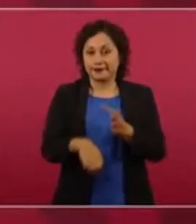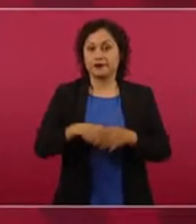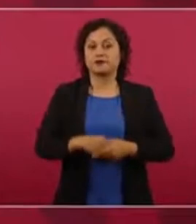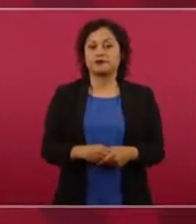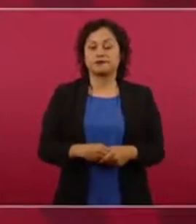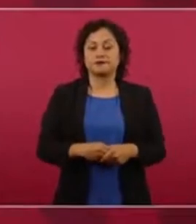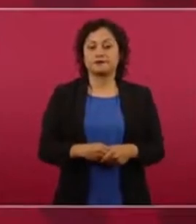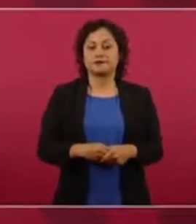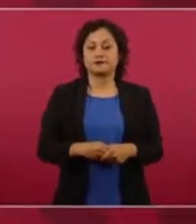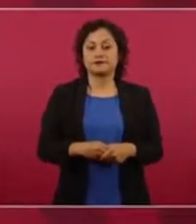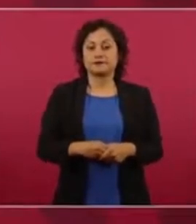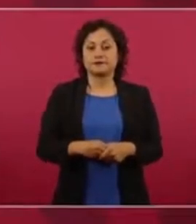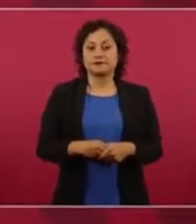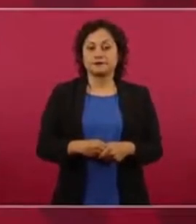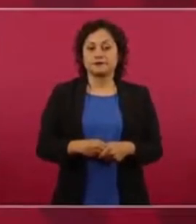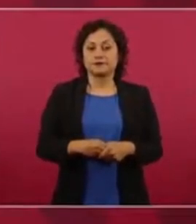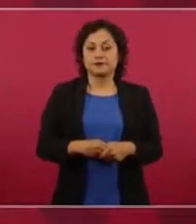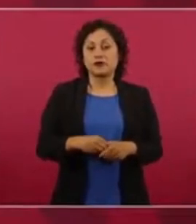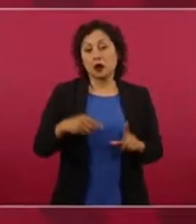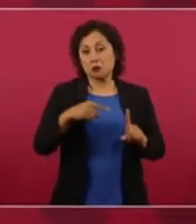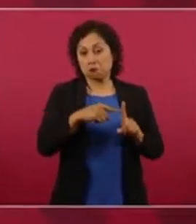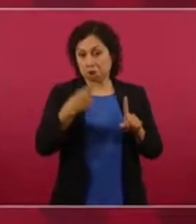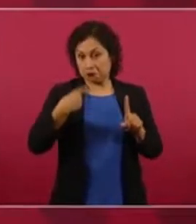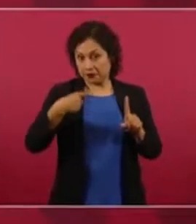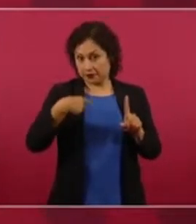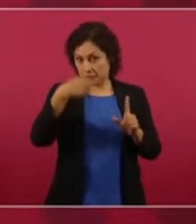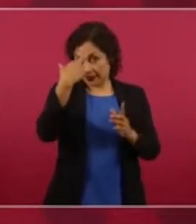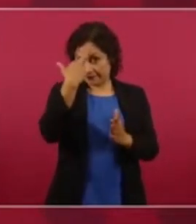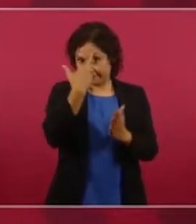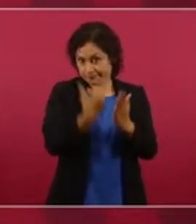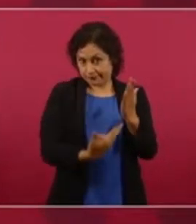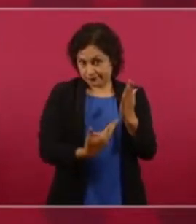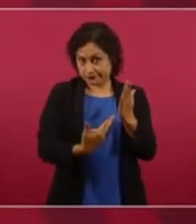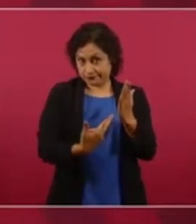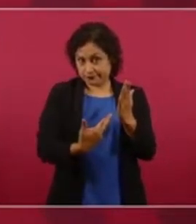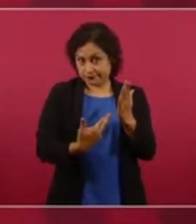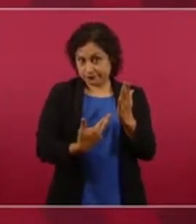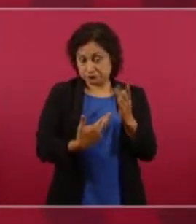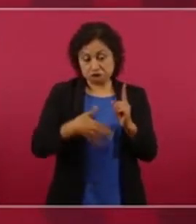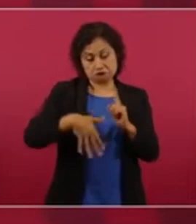de un delincuente, ¿sí?